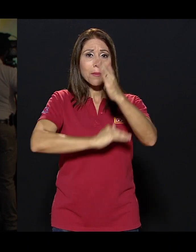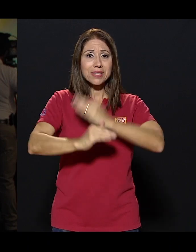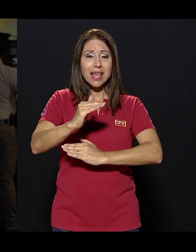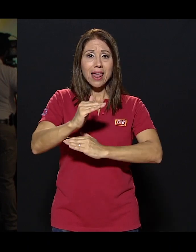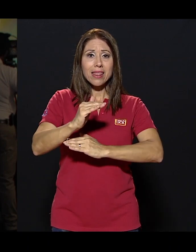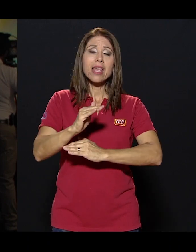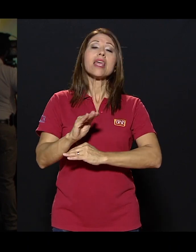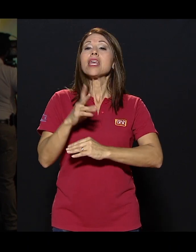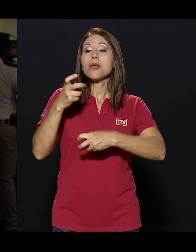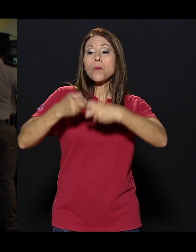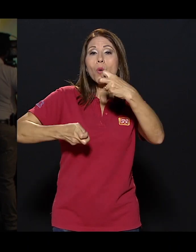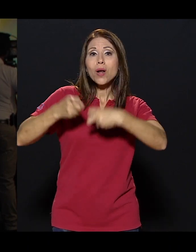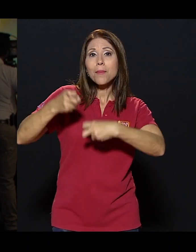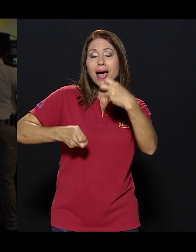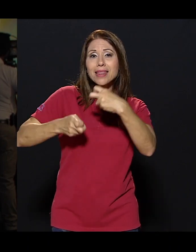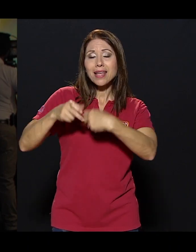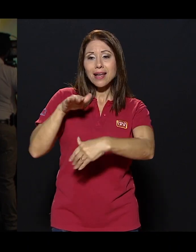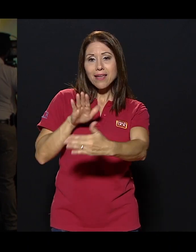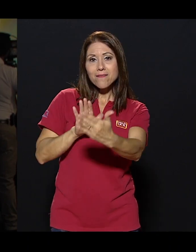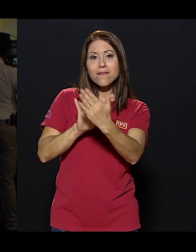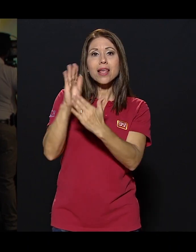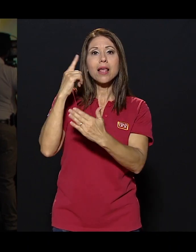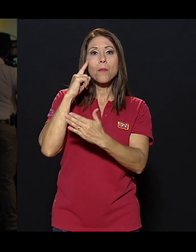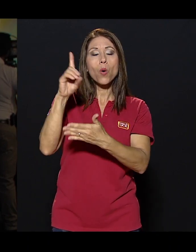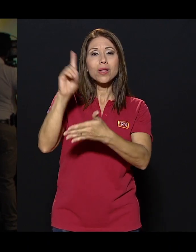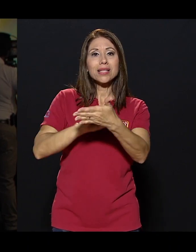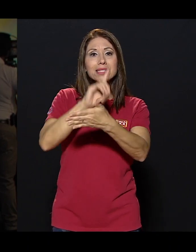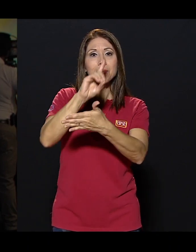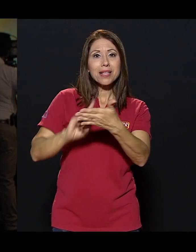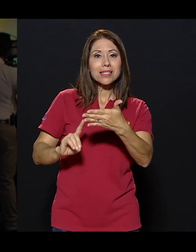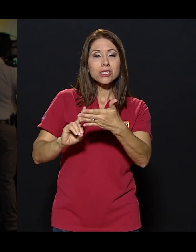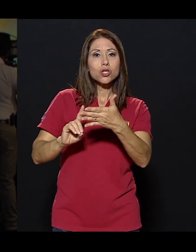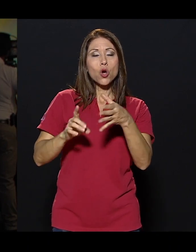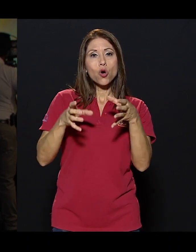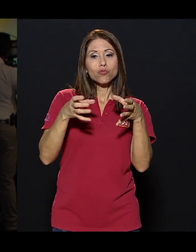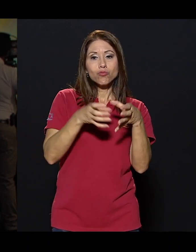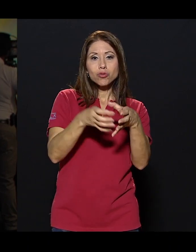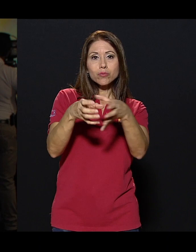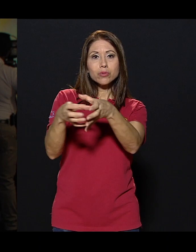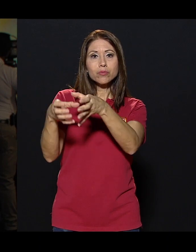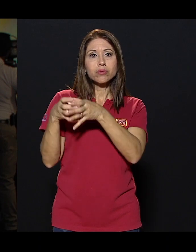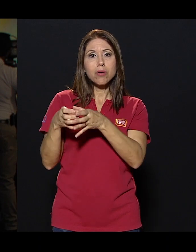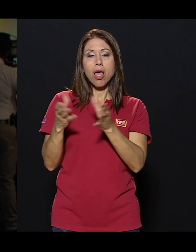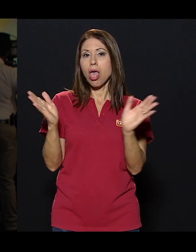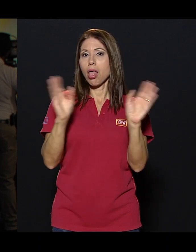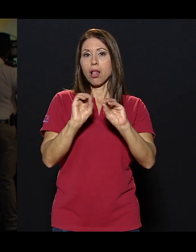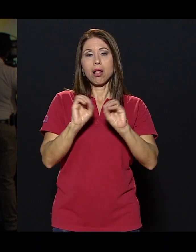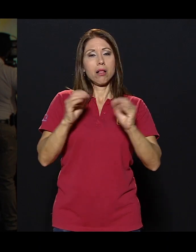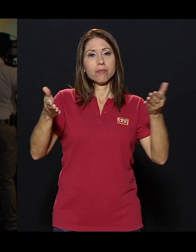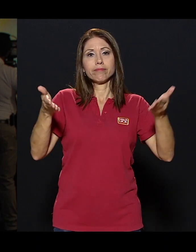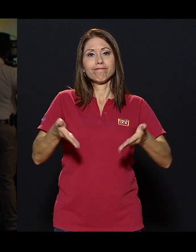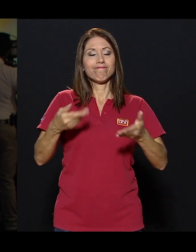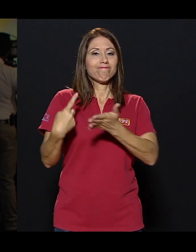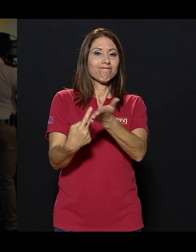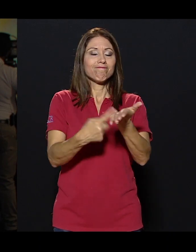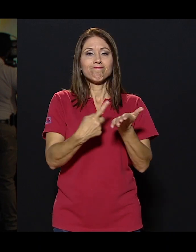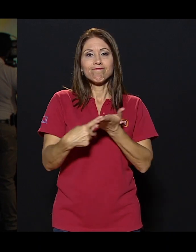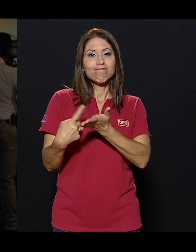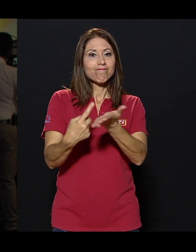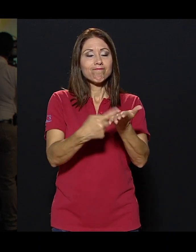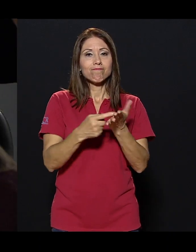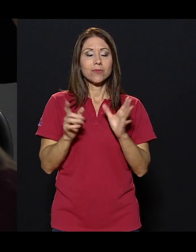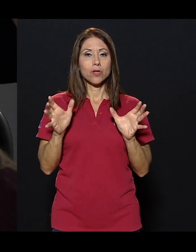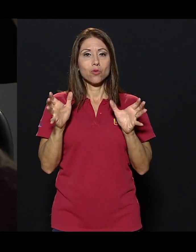problemática específica que enfrentan por esa discriminación interseccional no está presente en las discusiones